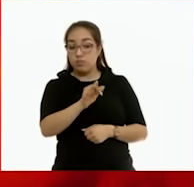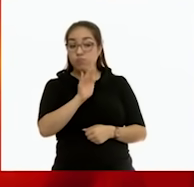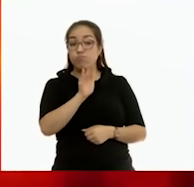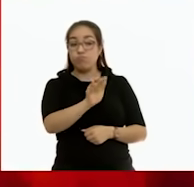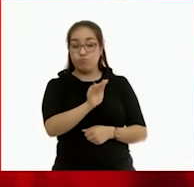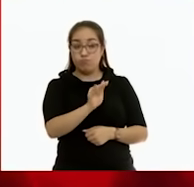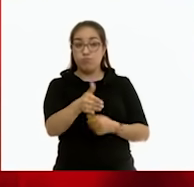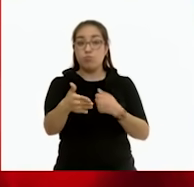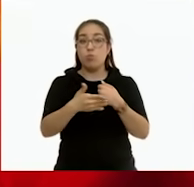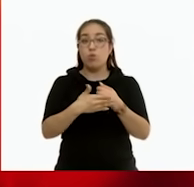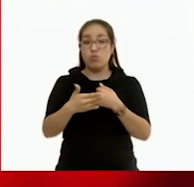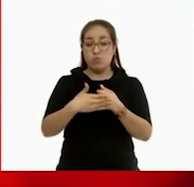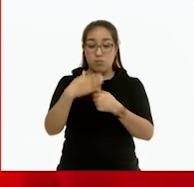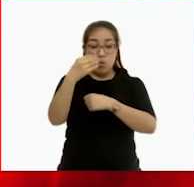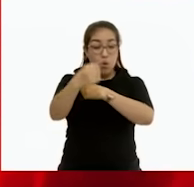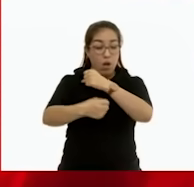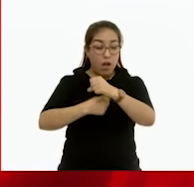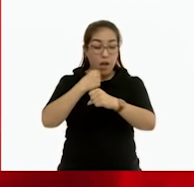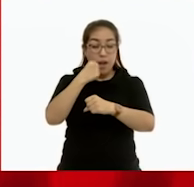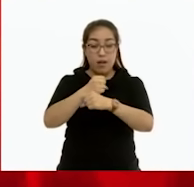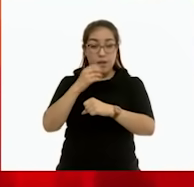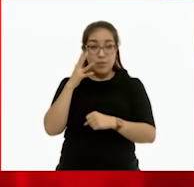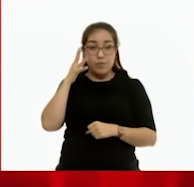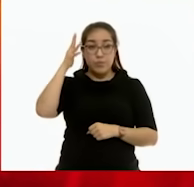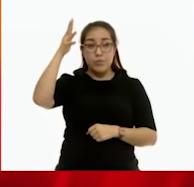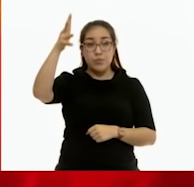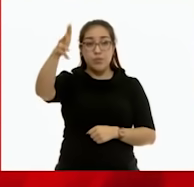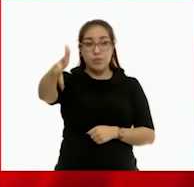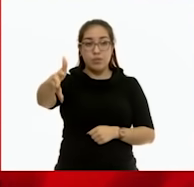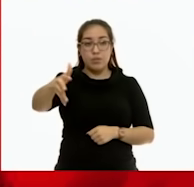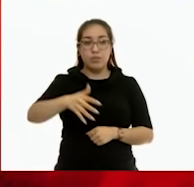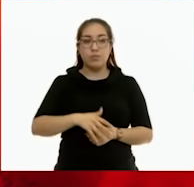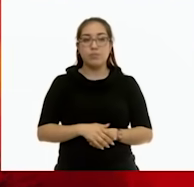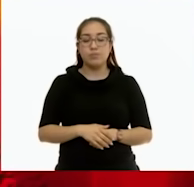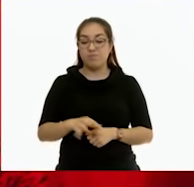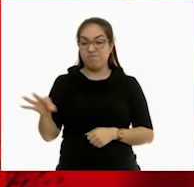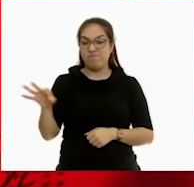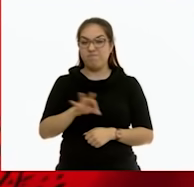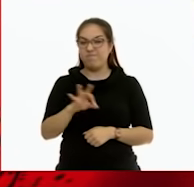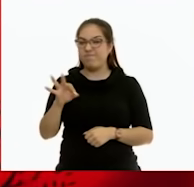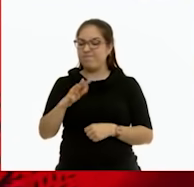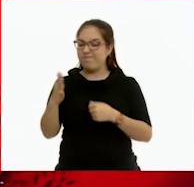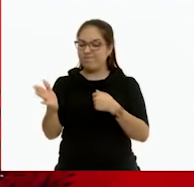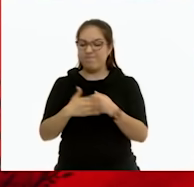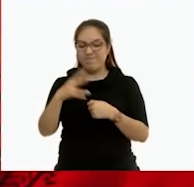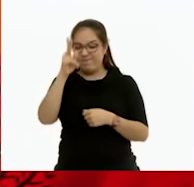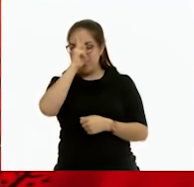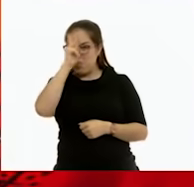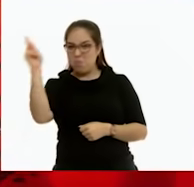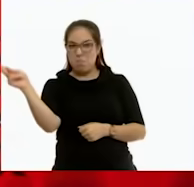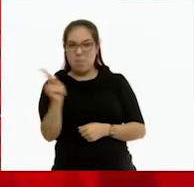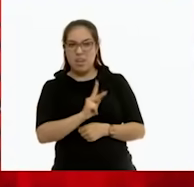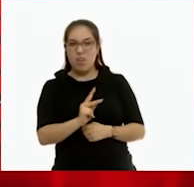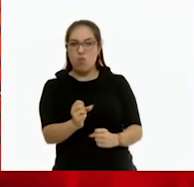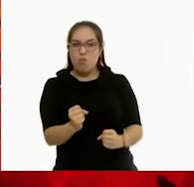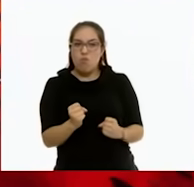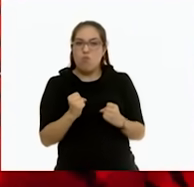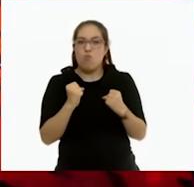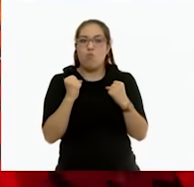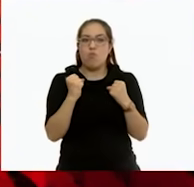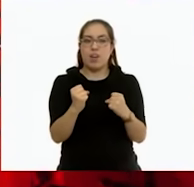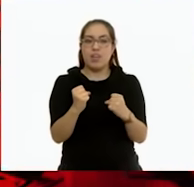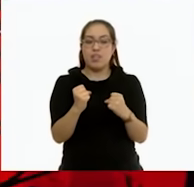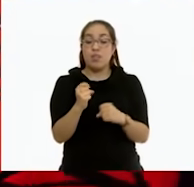chukula wasuk tiangweyo. Bemela si huchi tabusi ameu wene. Unakacha ustea